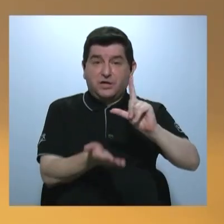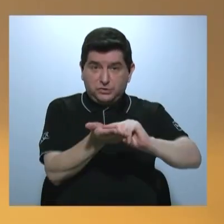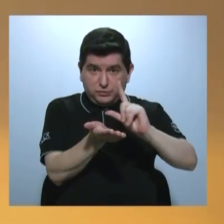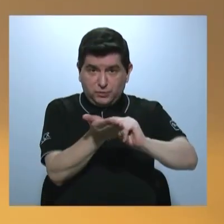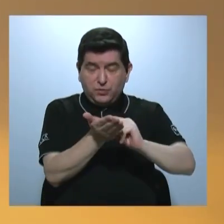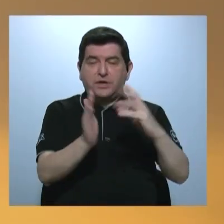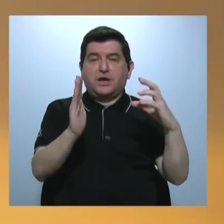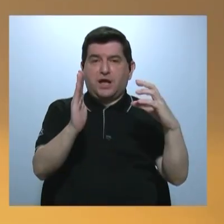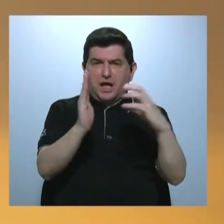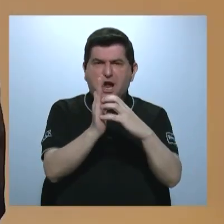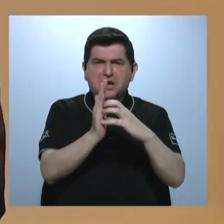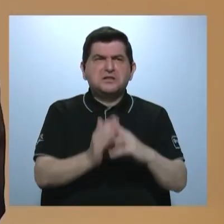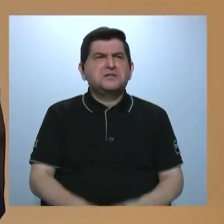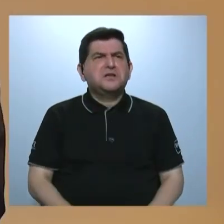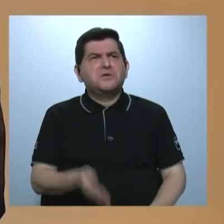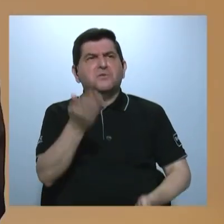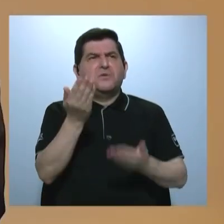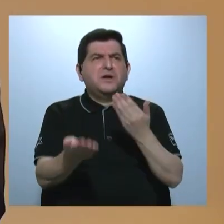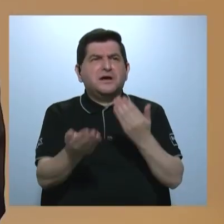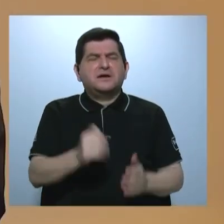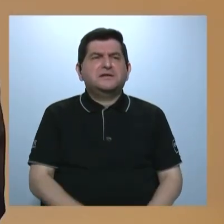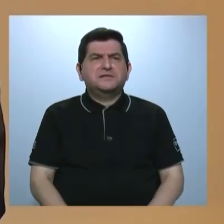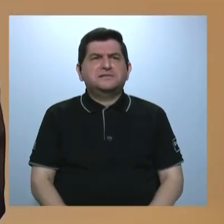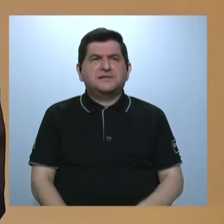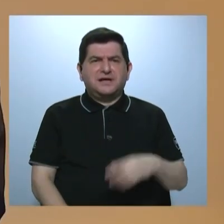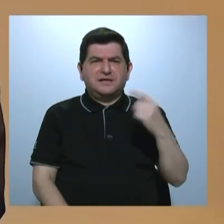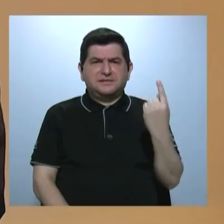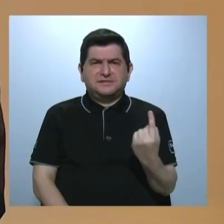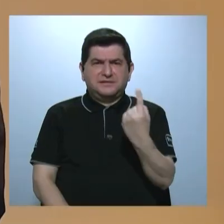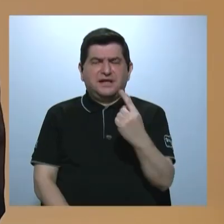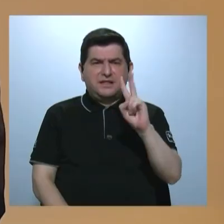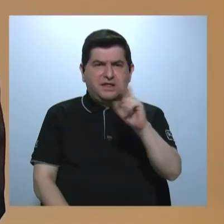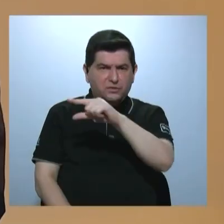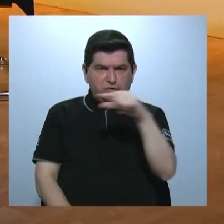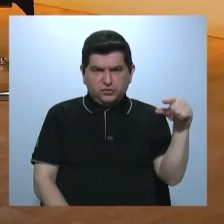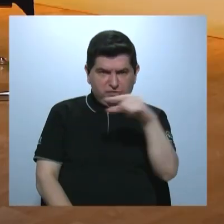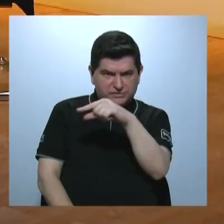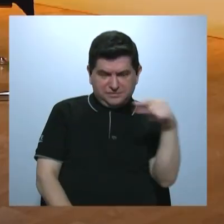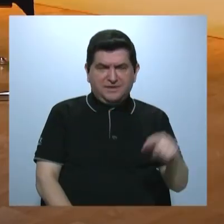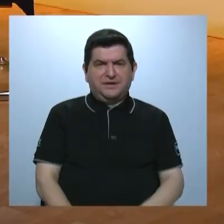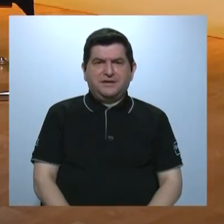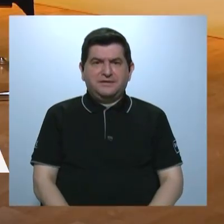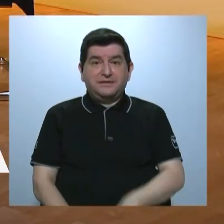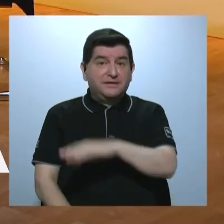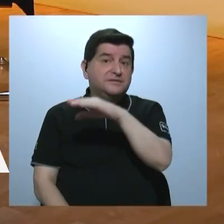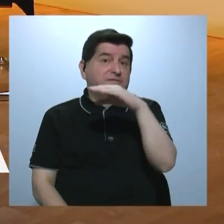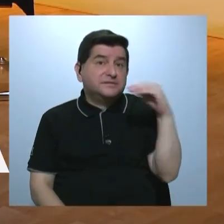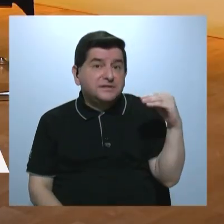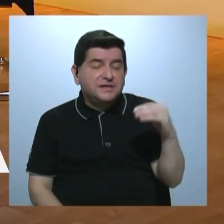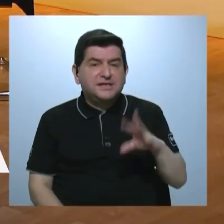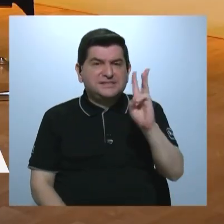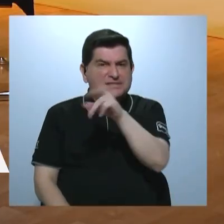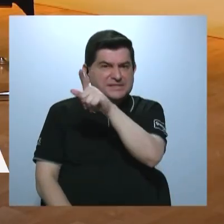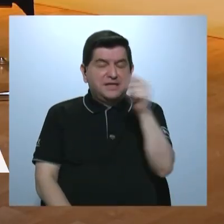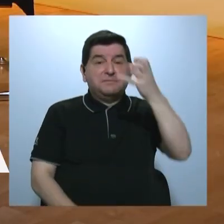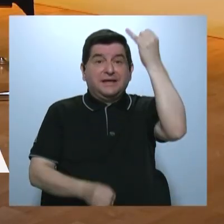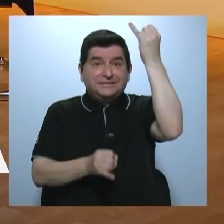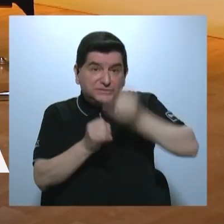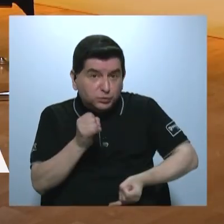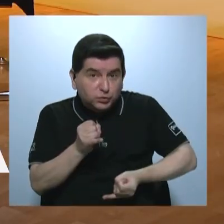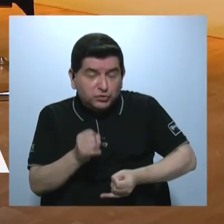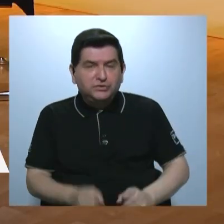un artículo más o menos cada 2 semanas. Y yo diría que en los 6 meses